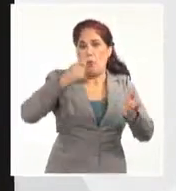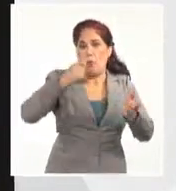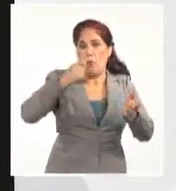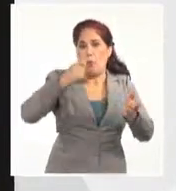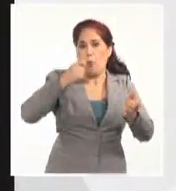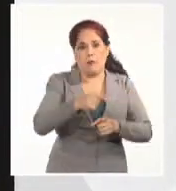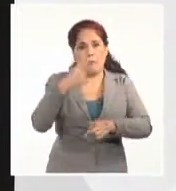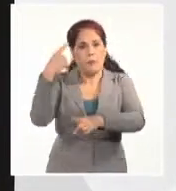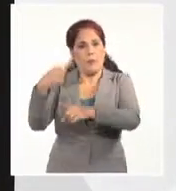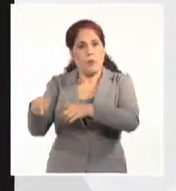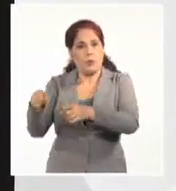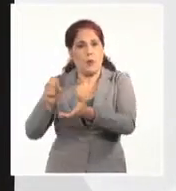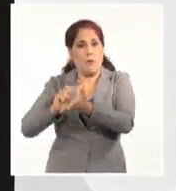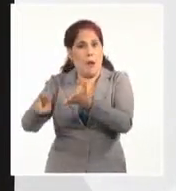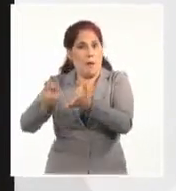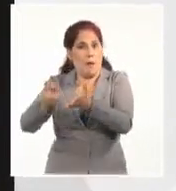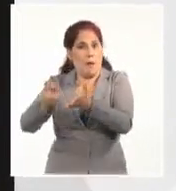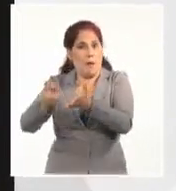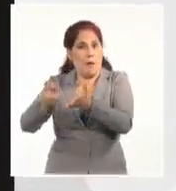tweets.